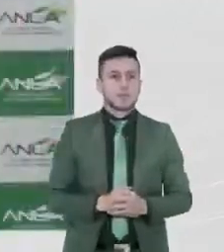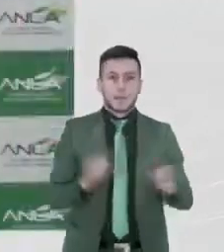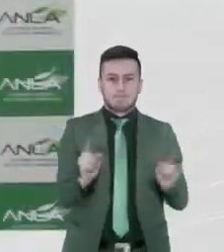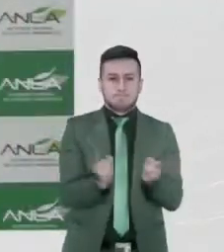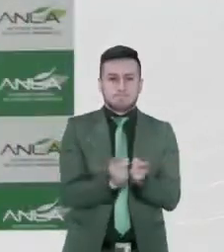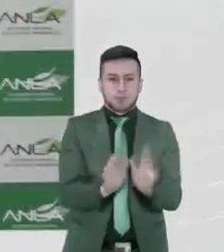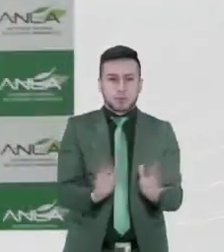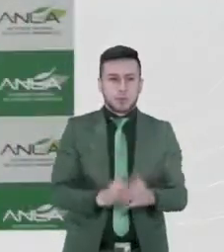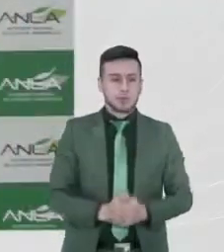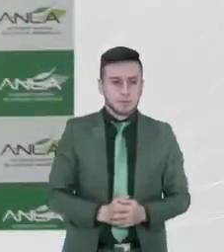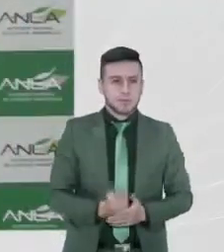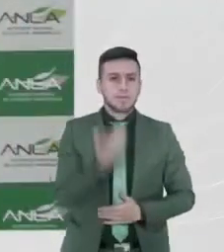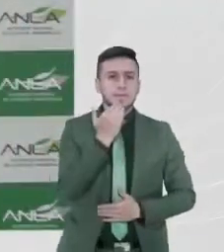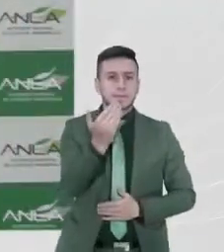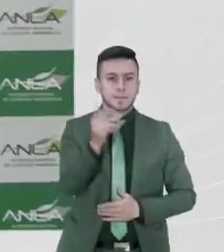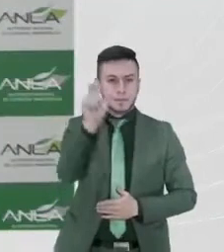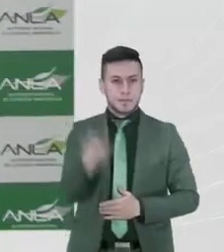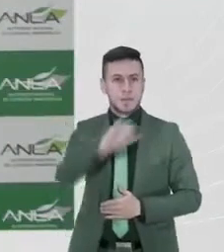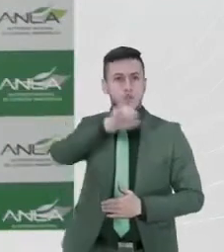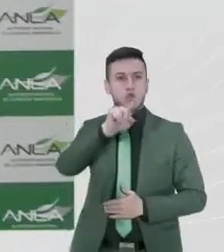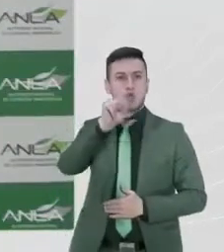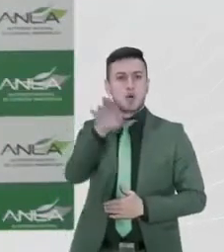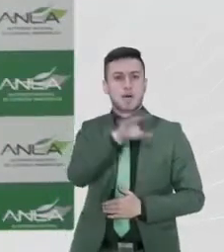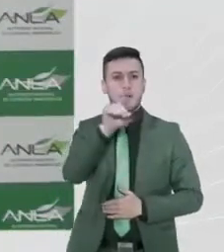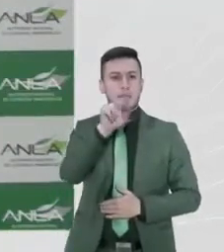Corto. Muchas gracias a usted, don Juan David.